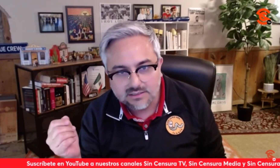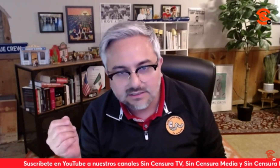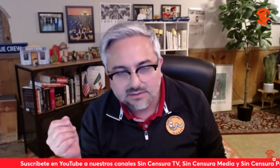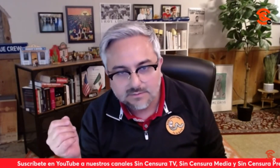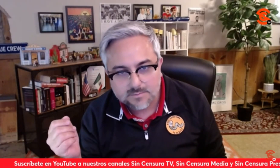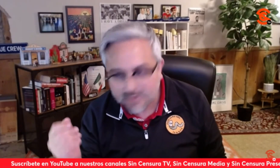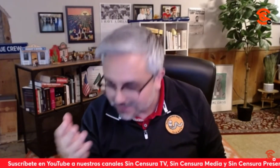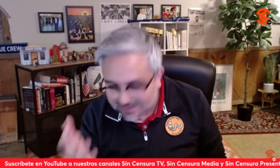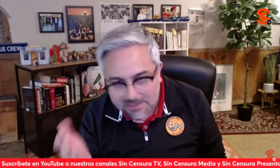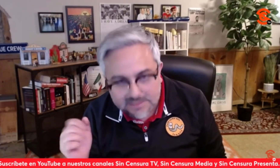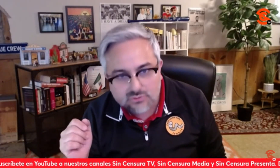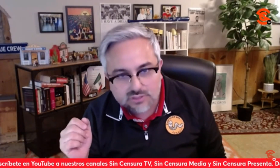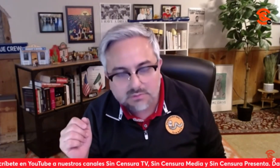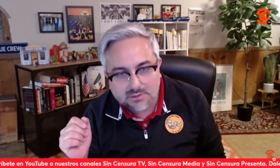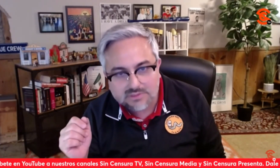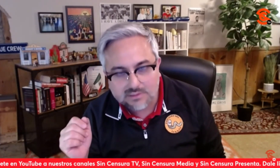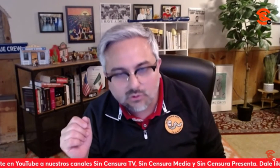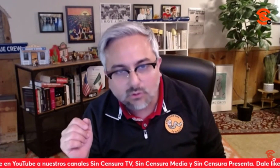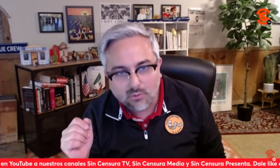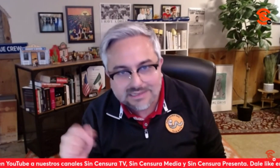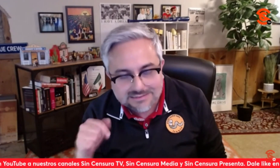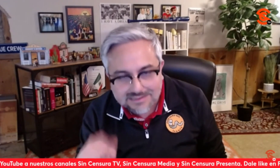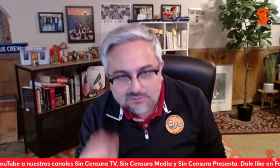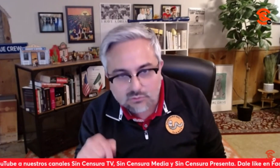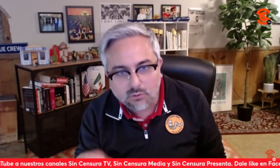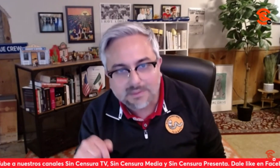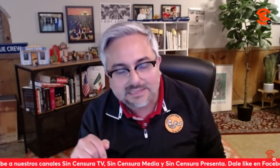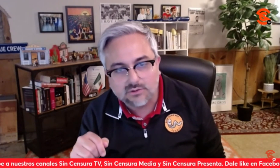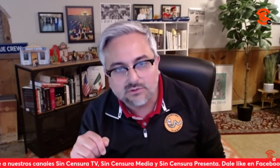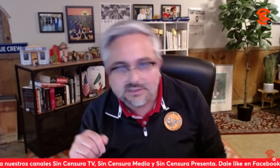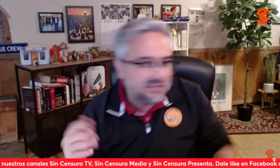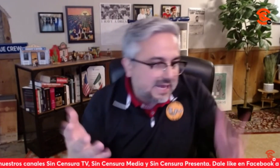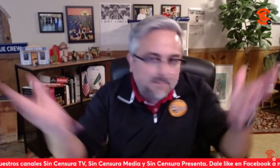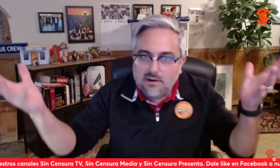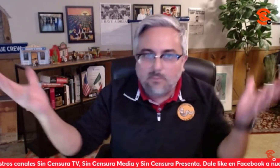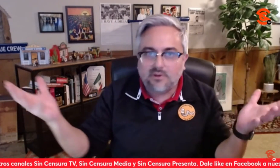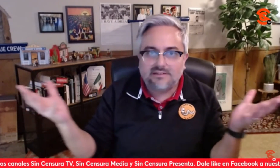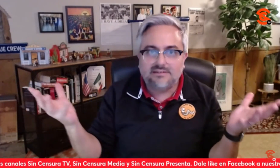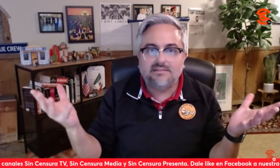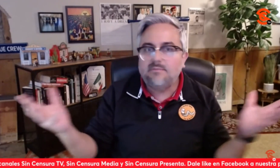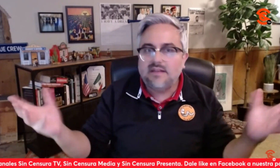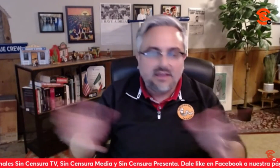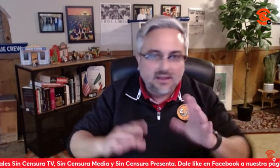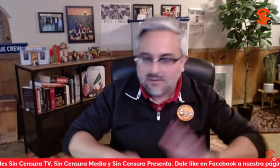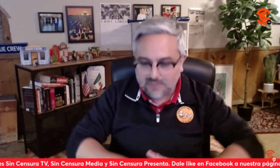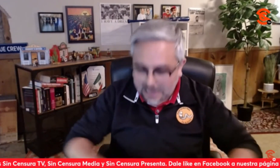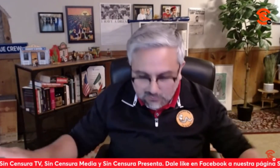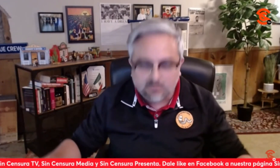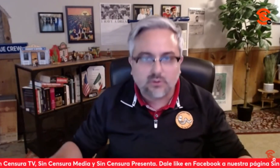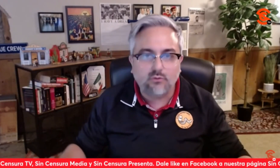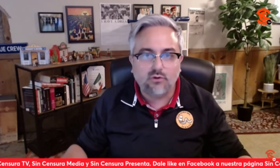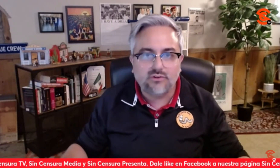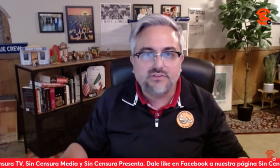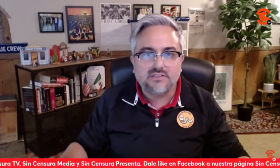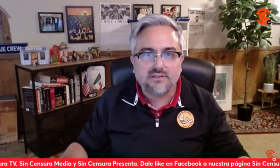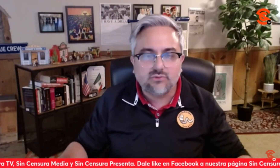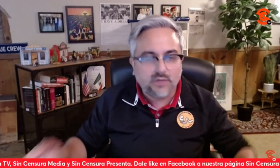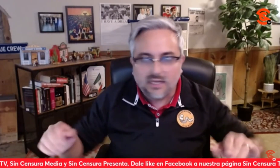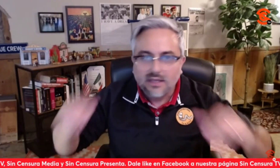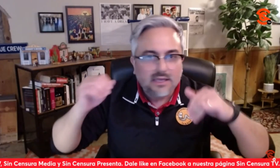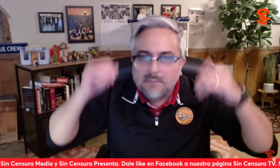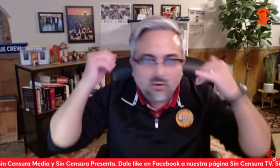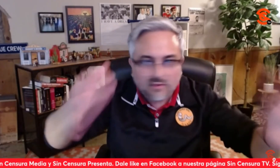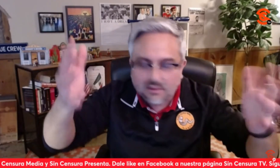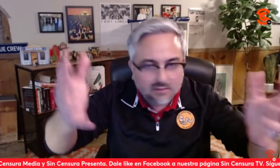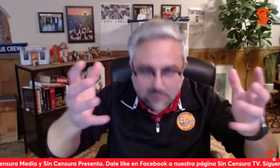tiene? ¿Verdaderamente usted vive en un estado comunista en estos momentos? Dígamelo, porque si es así, mire, dejamos los micrófonos de sin